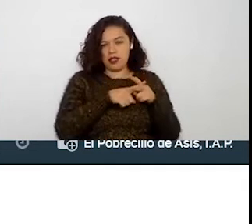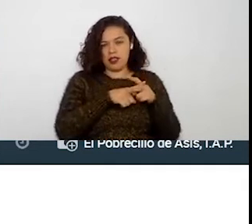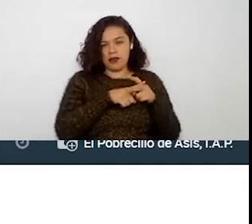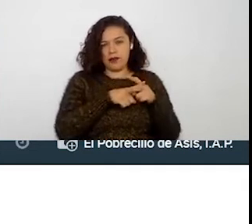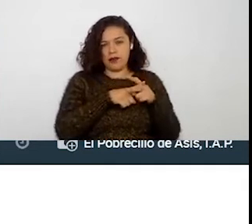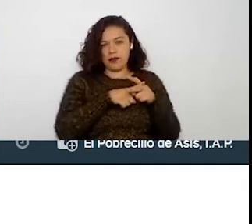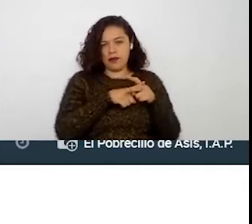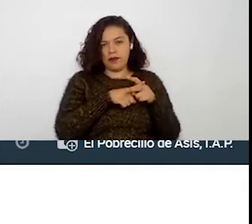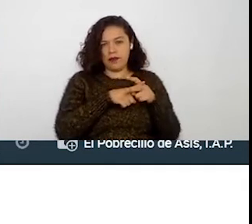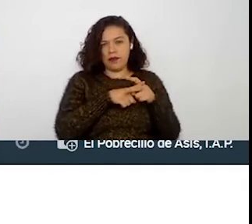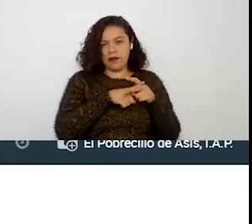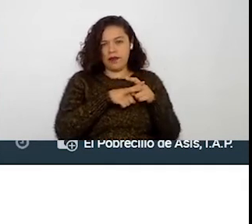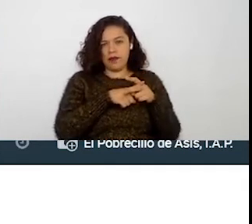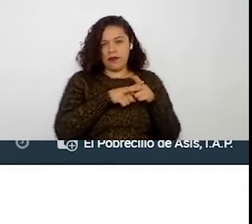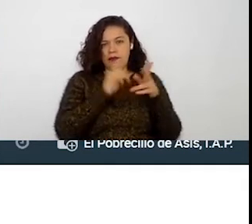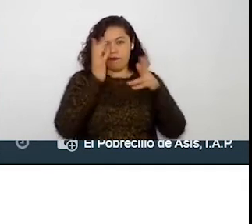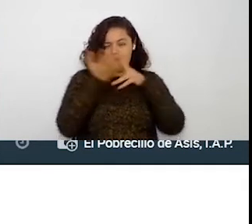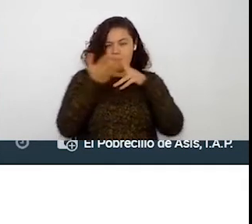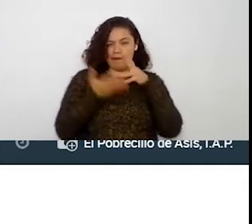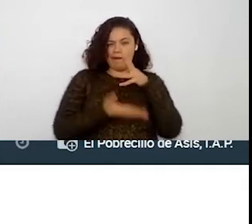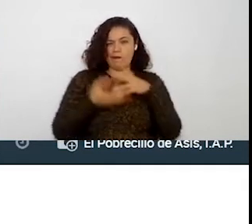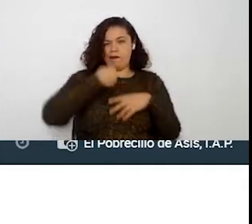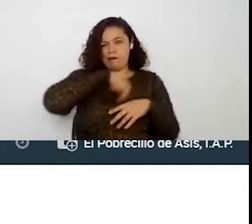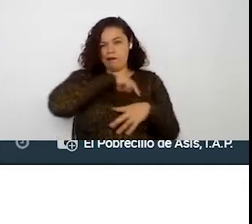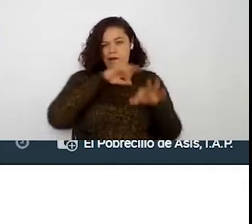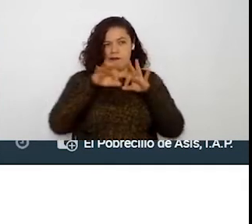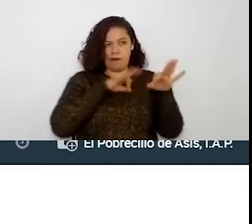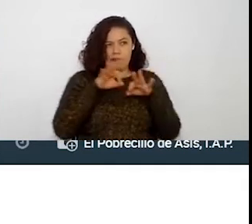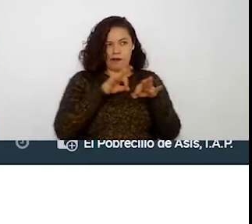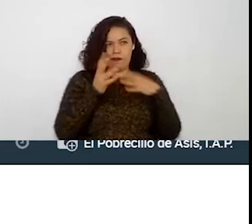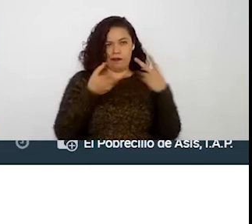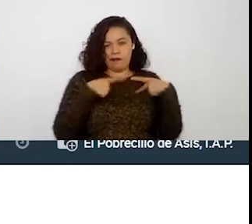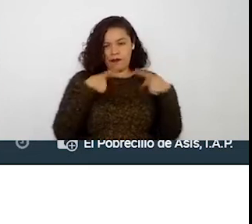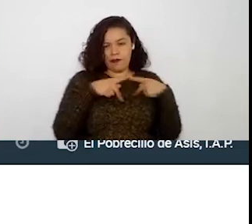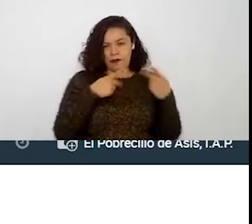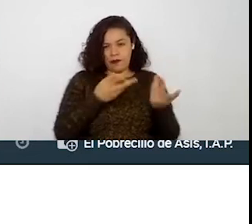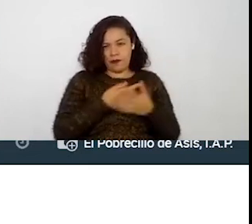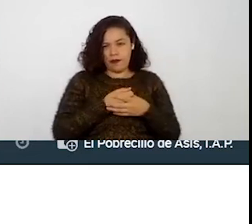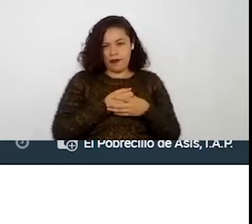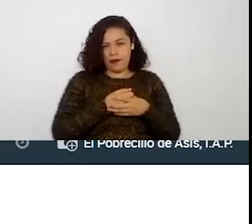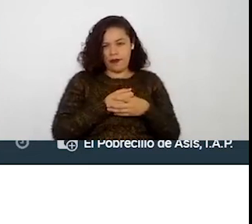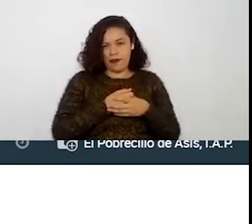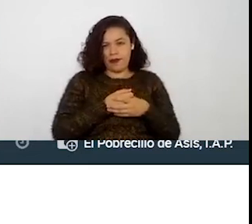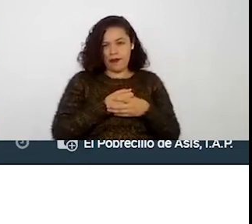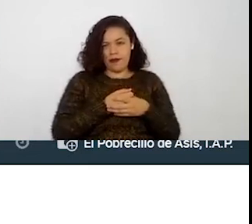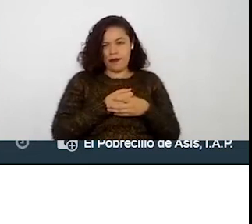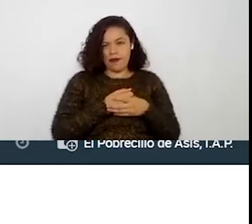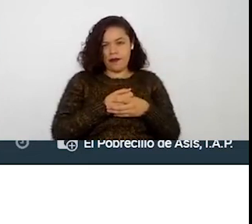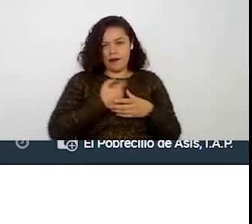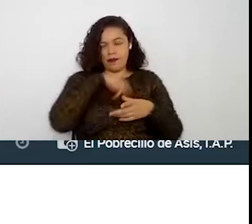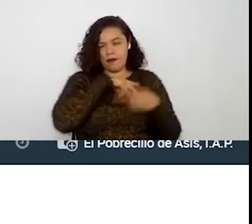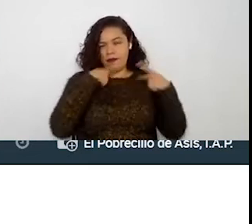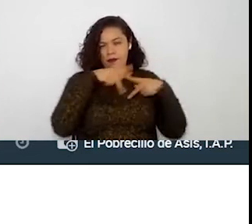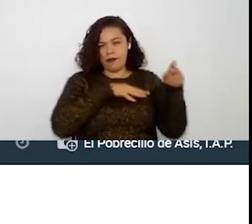con esta sección vamos a trabajar con personas nuestra población con servicios